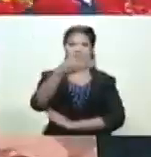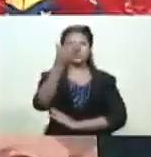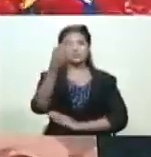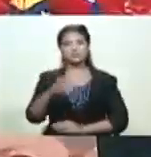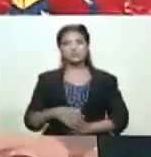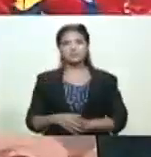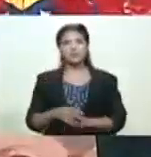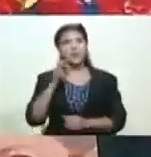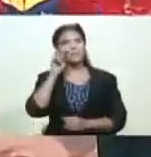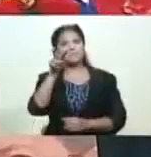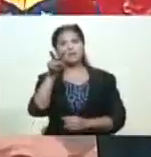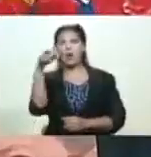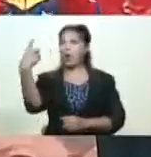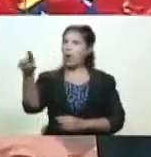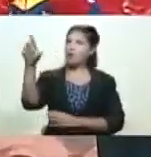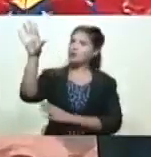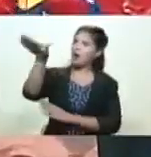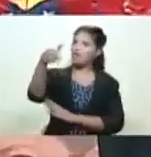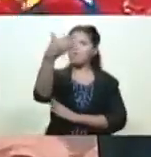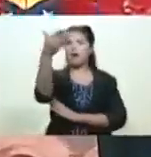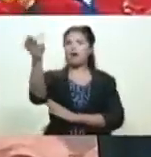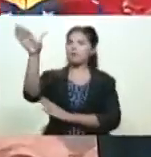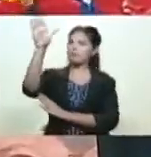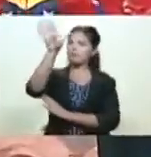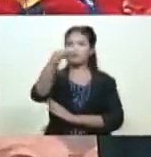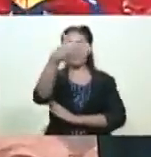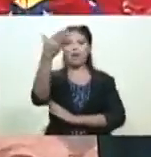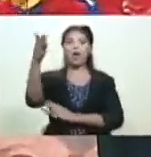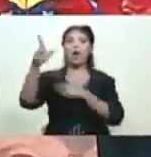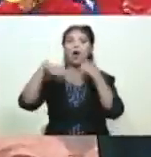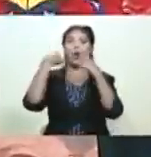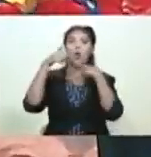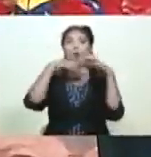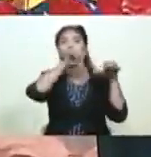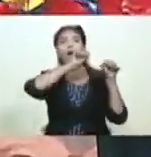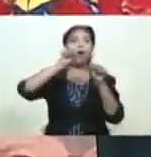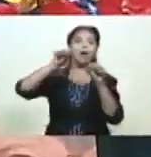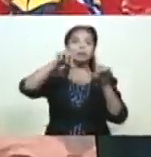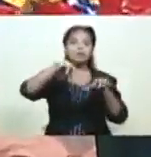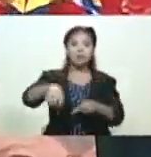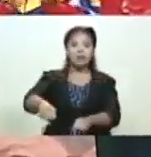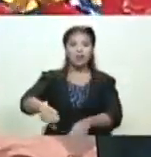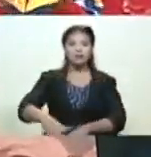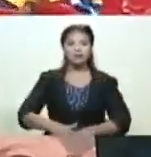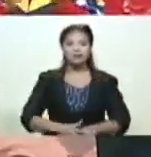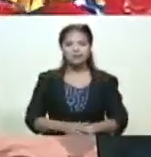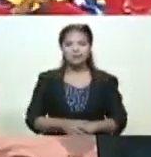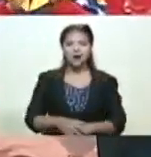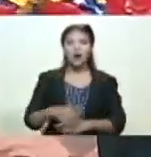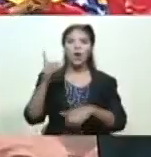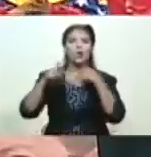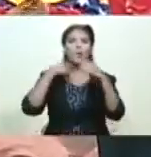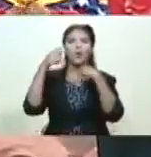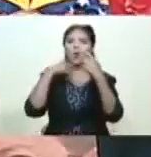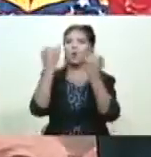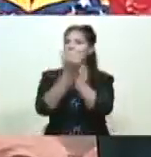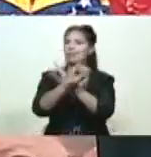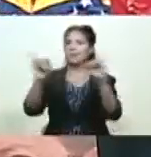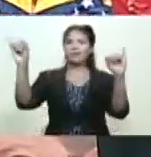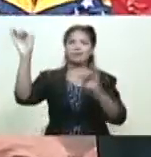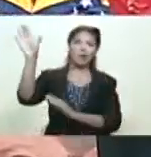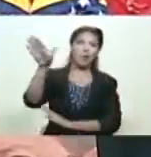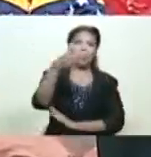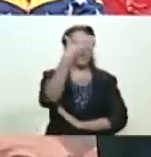Miren cómo se mueve esta bandera hermosa del tricolor antiimperialista, el tricolor de la